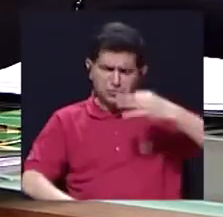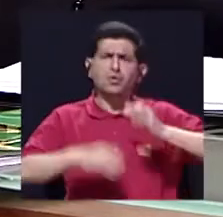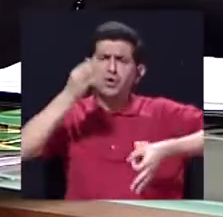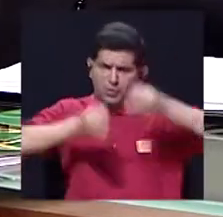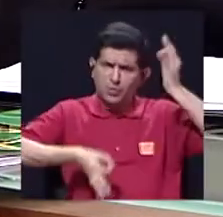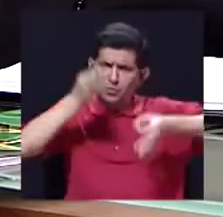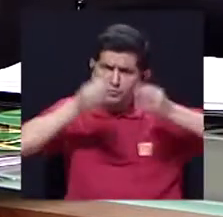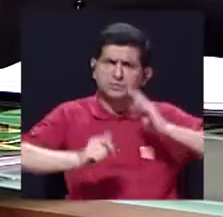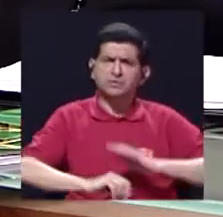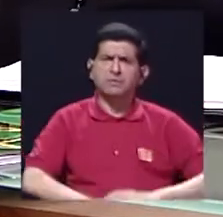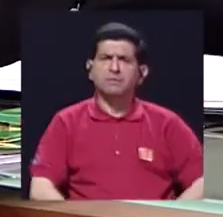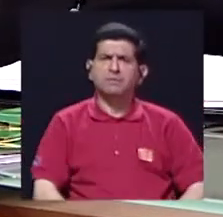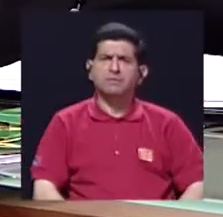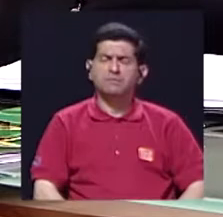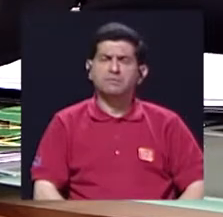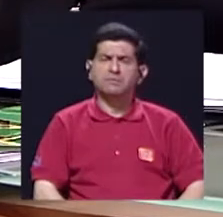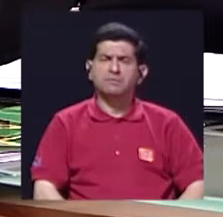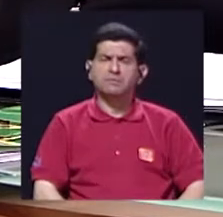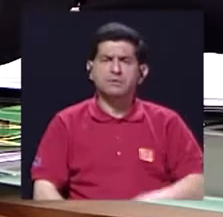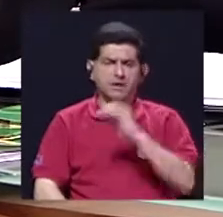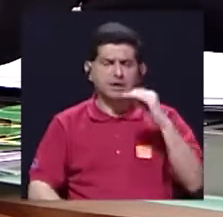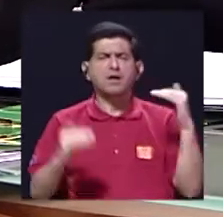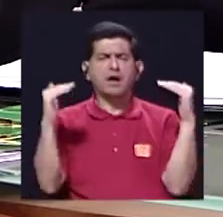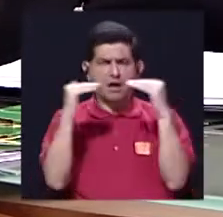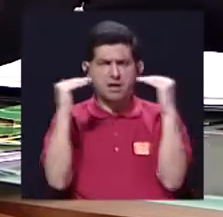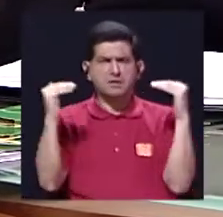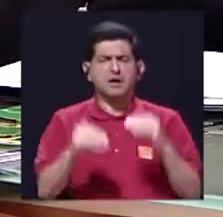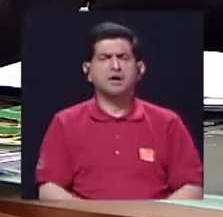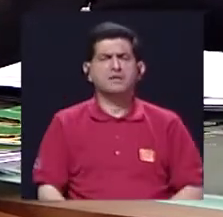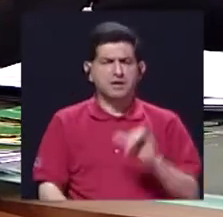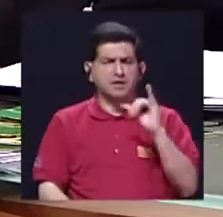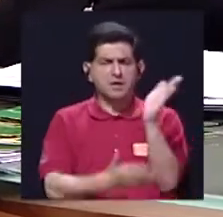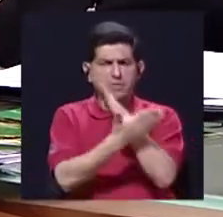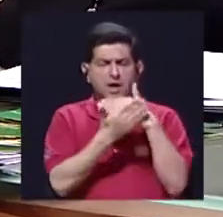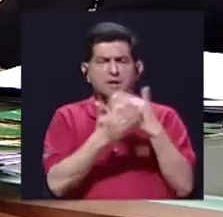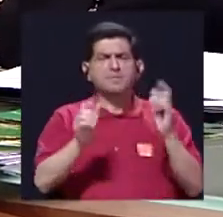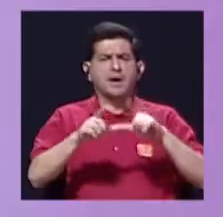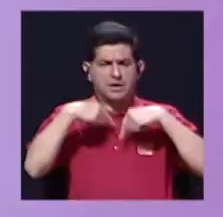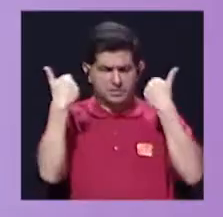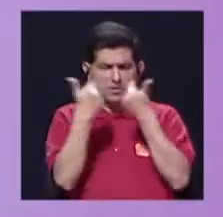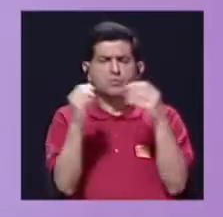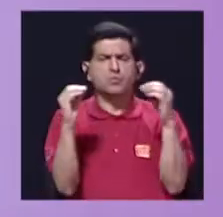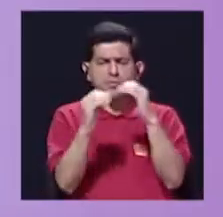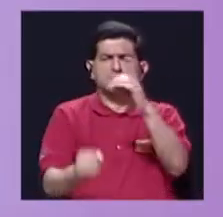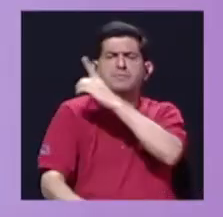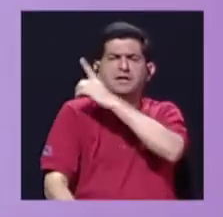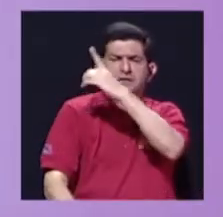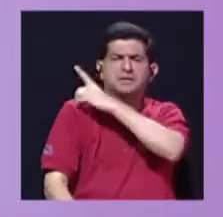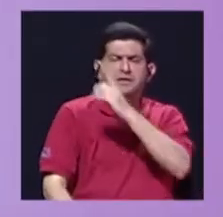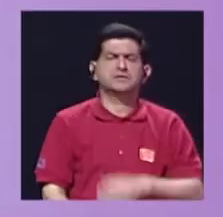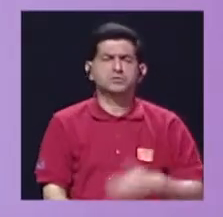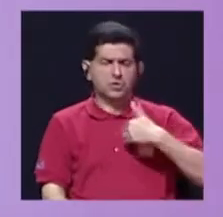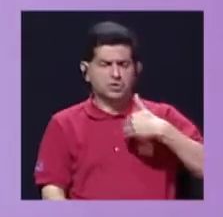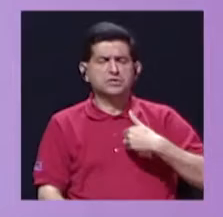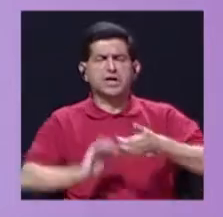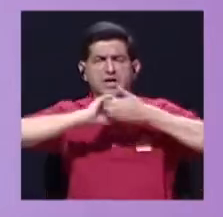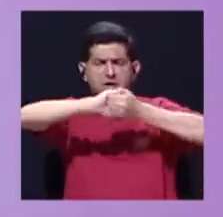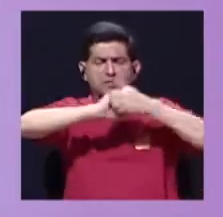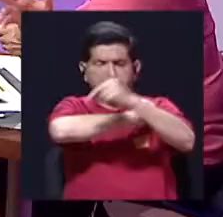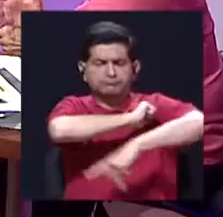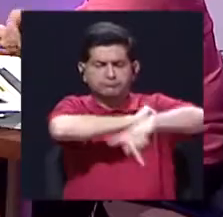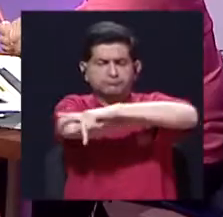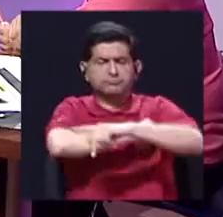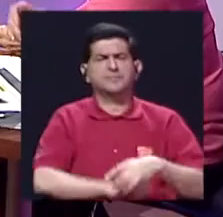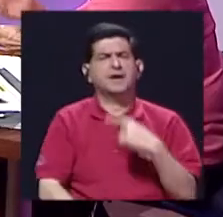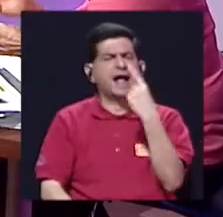justo y equitativo que sean parte de los órganos de mayor dirección de las cooperativas de este país.